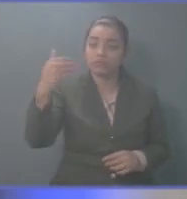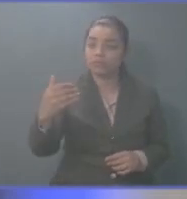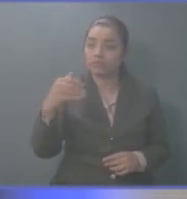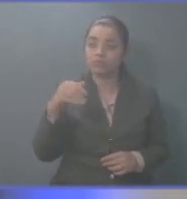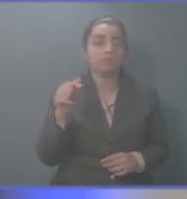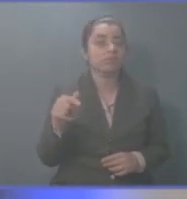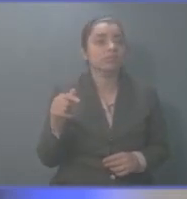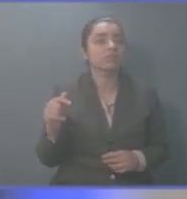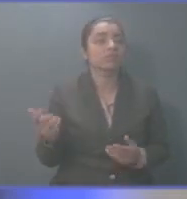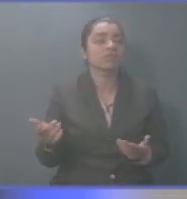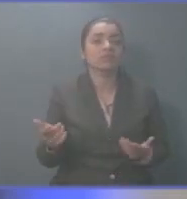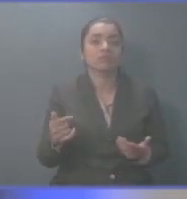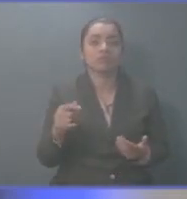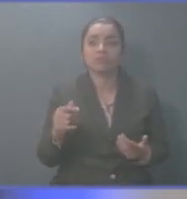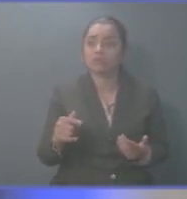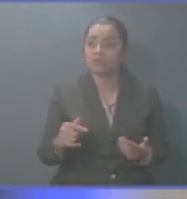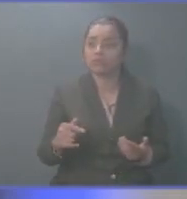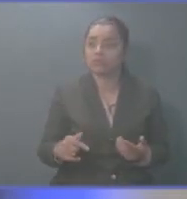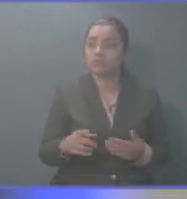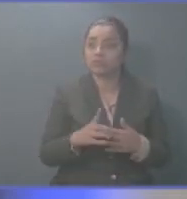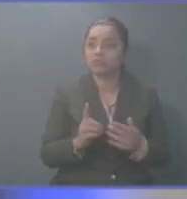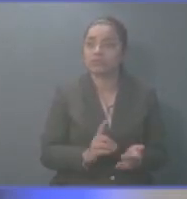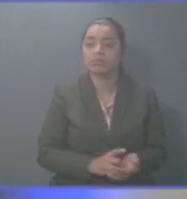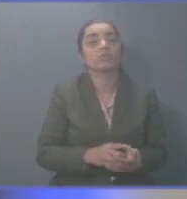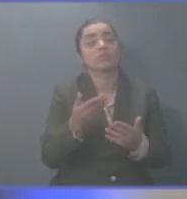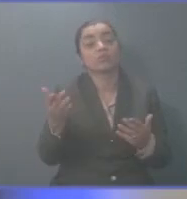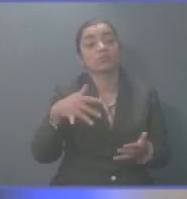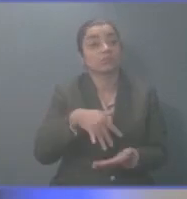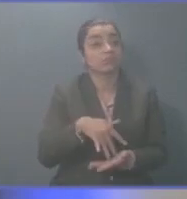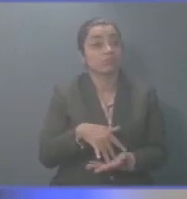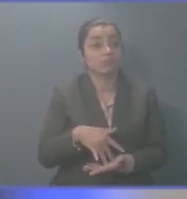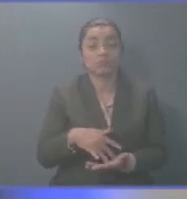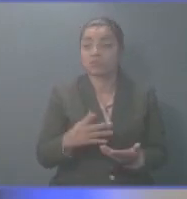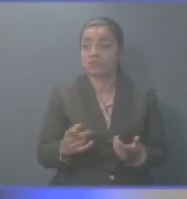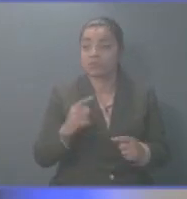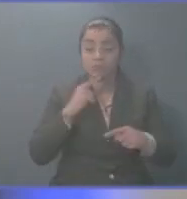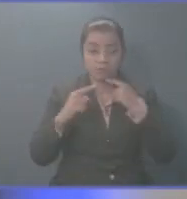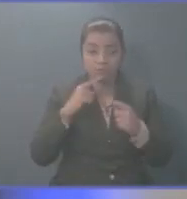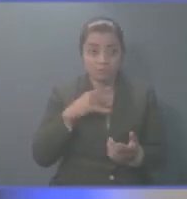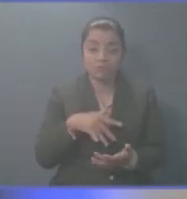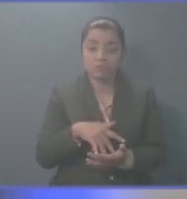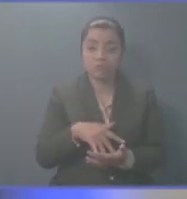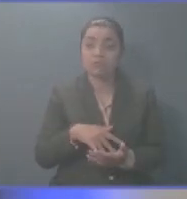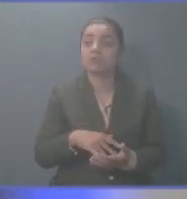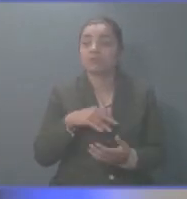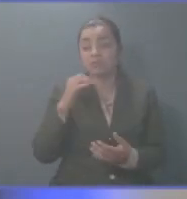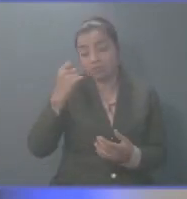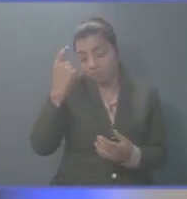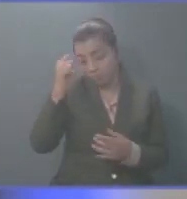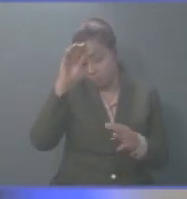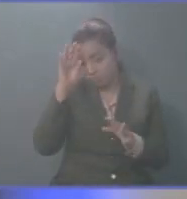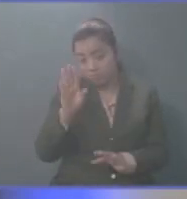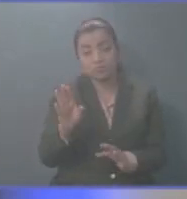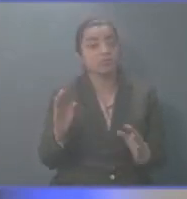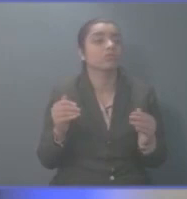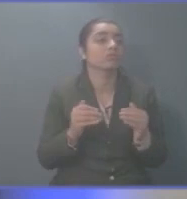Nuevas Ideas va a ostentar un buen número de diputados, bueno, será la población por la vía democrática, y a todos los demás nos tocará respetar la voluntad